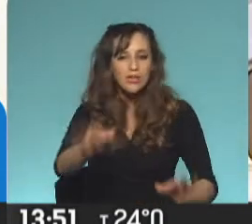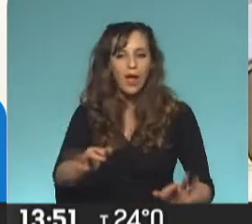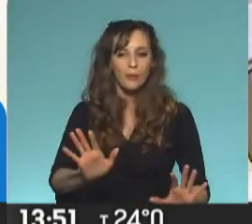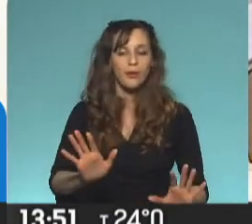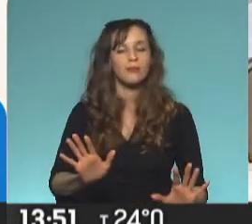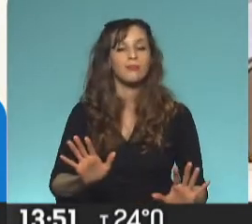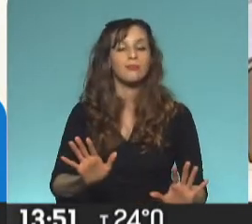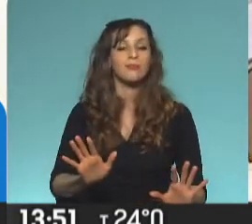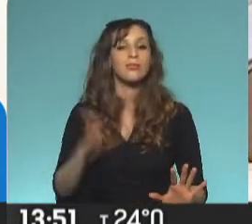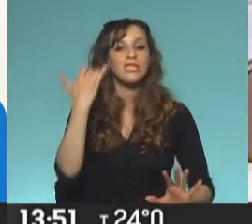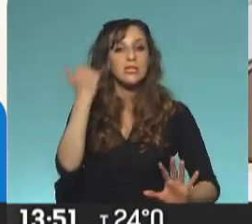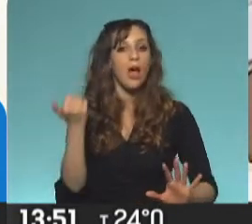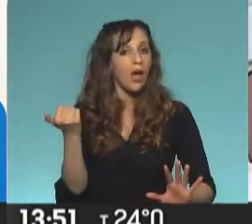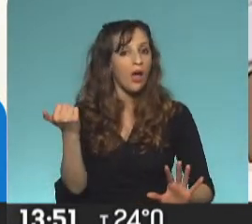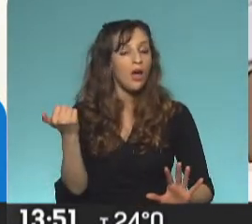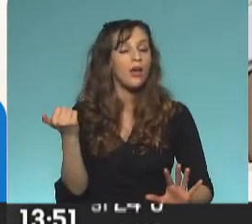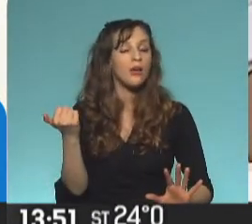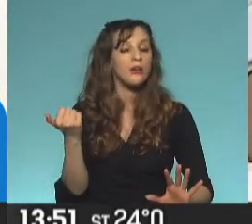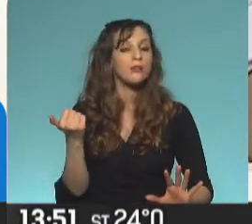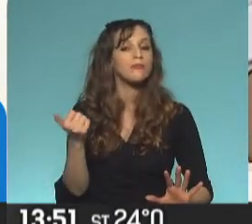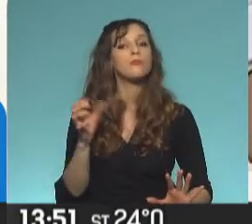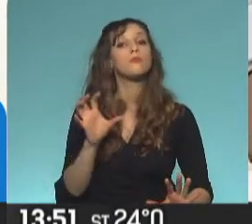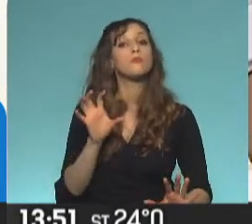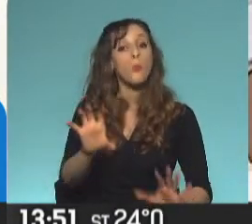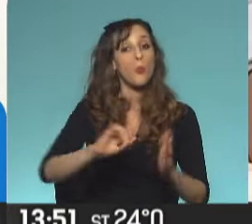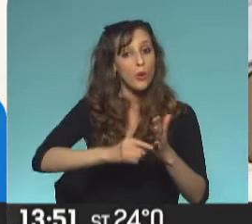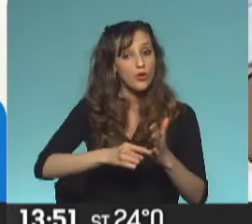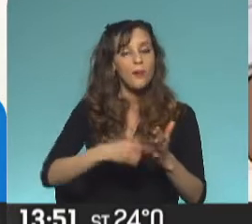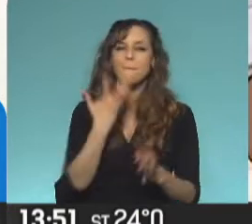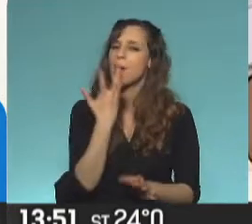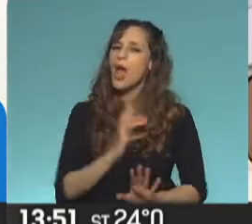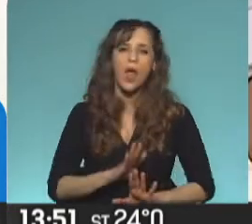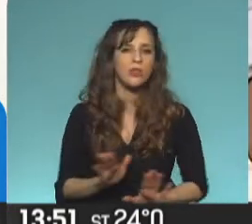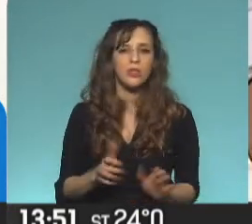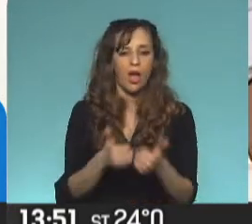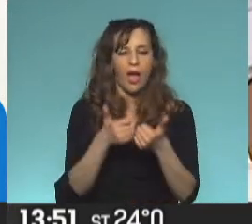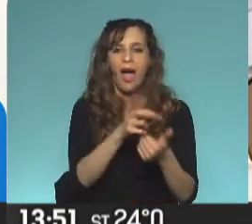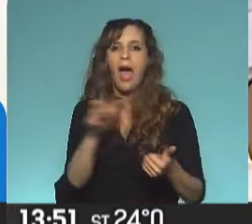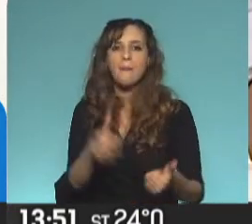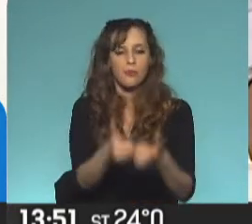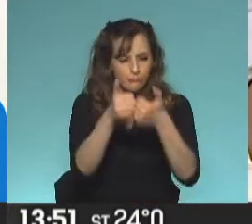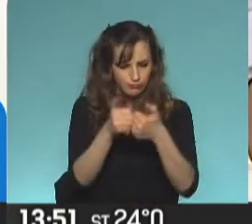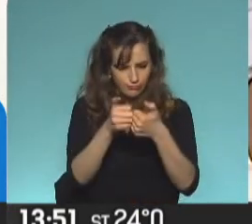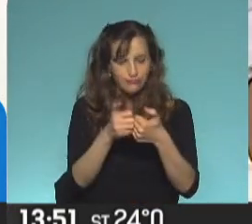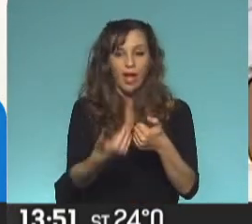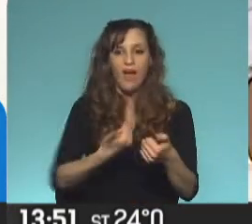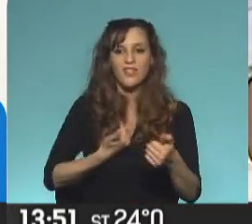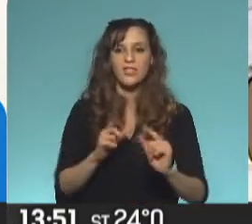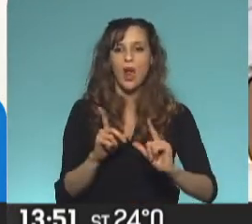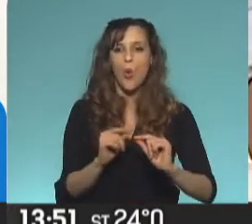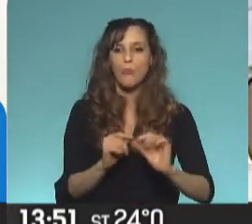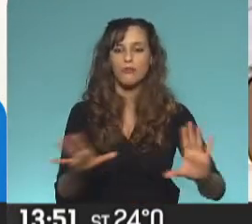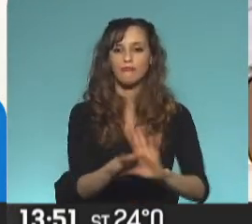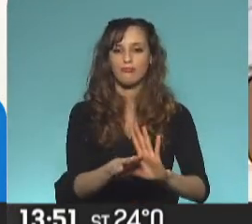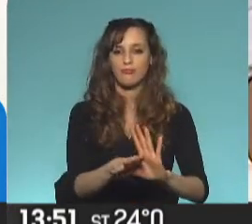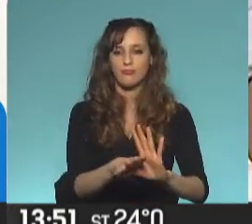realidad de que la provincia de buenos aires- me encanta ver la aplicación que tengo mi teléfono porque me muestra el número hace un ratito les comenté